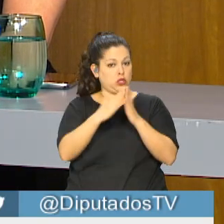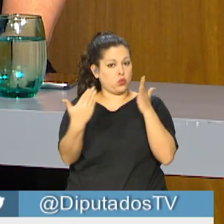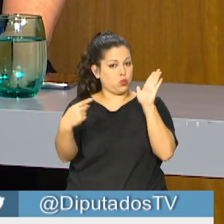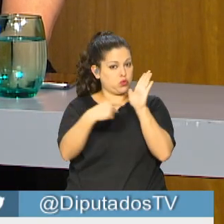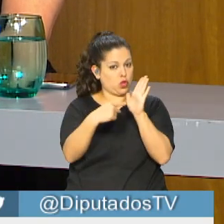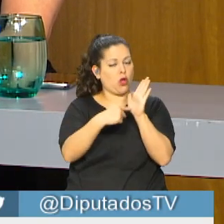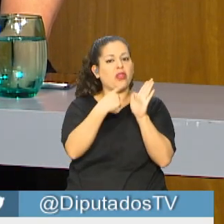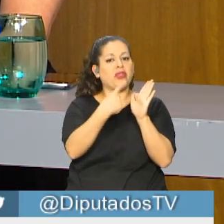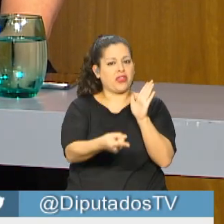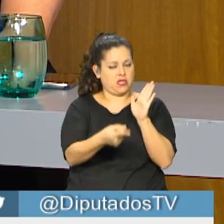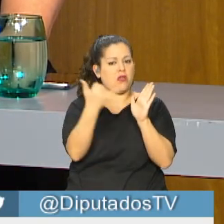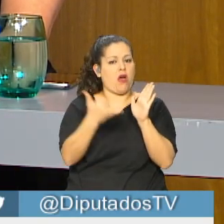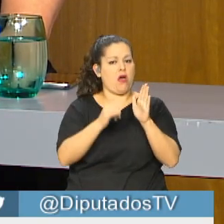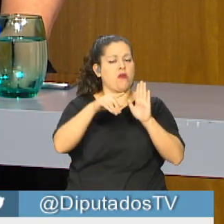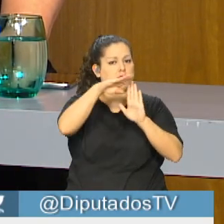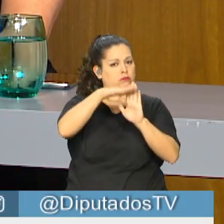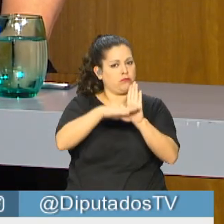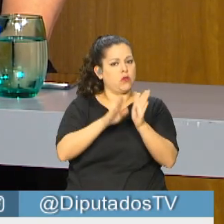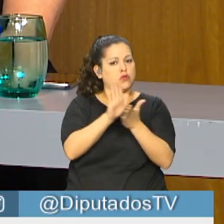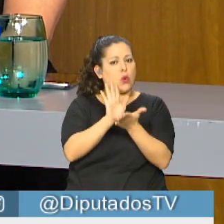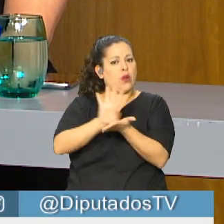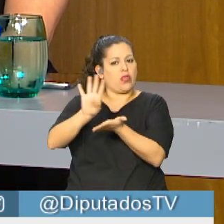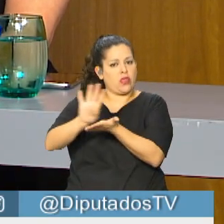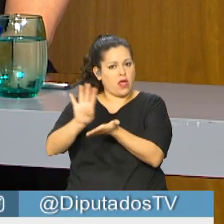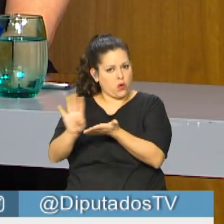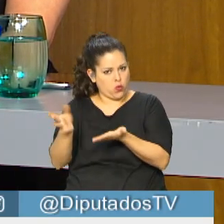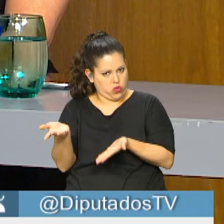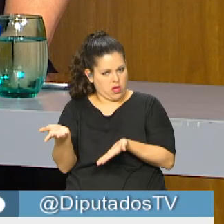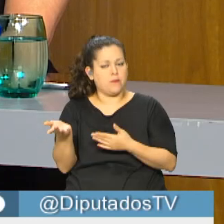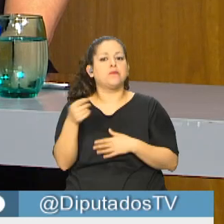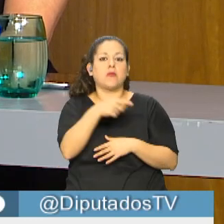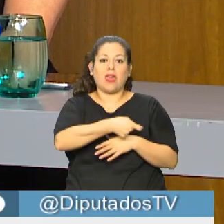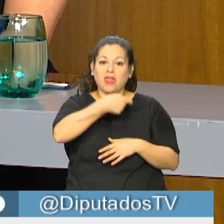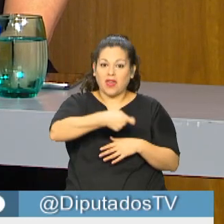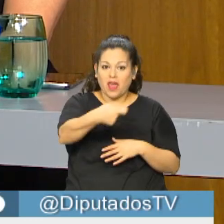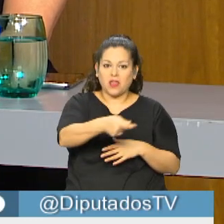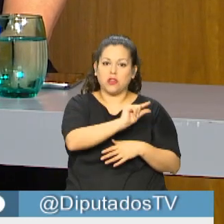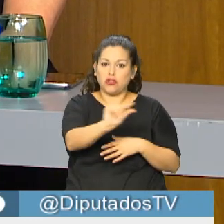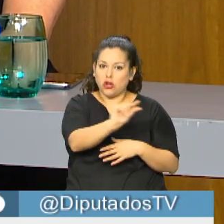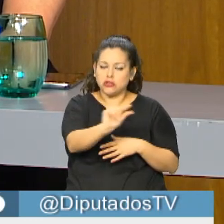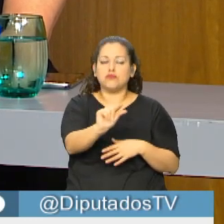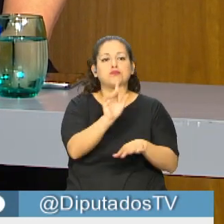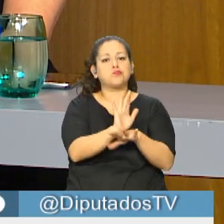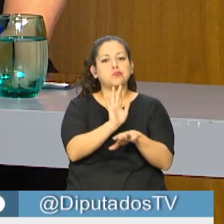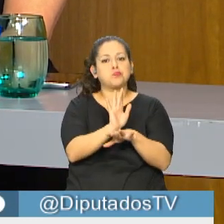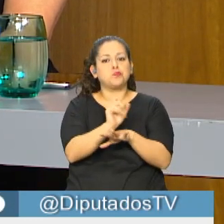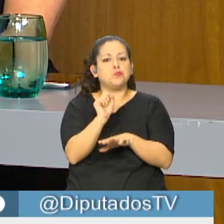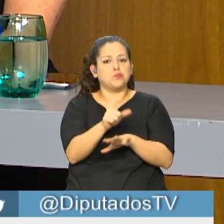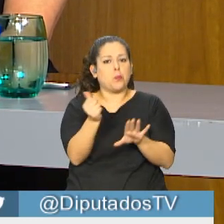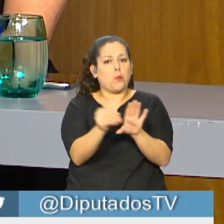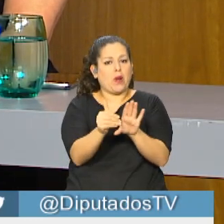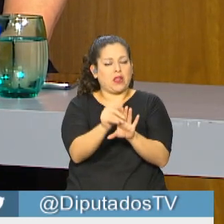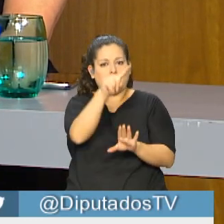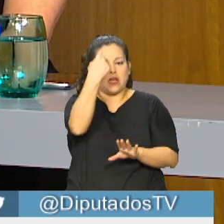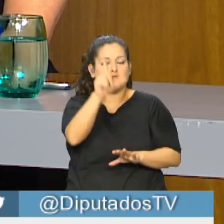vinculadas al endeudamiento externo. Se plantea justamente que los créditos son una forma de financiamiento del Tesoro Nacional, de la